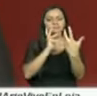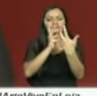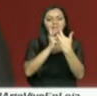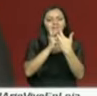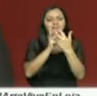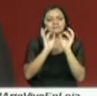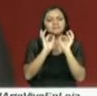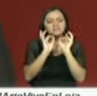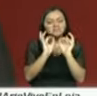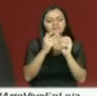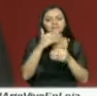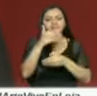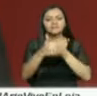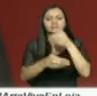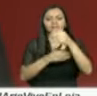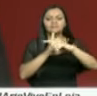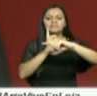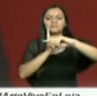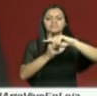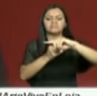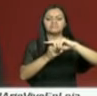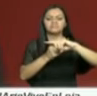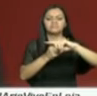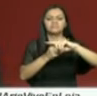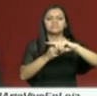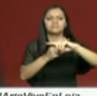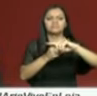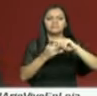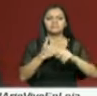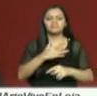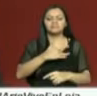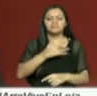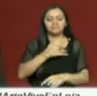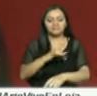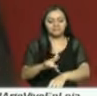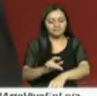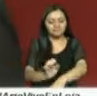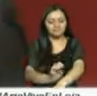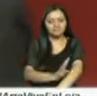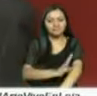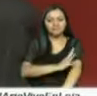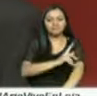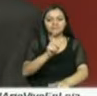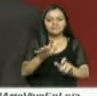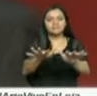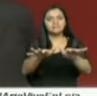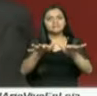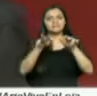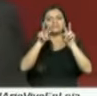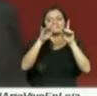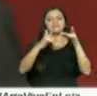conexión prodigiosa con la sensibilidad de todos los espectadores.